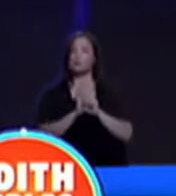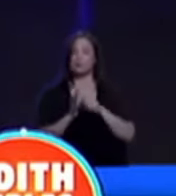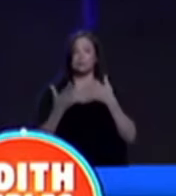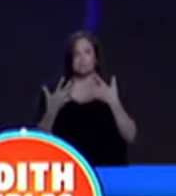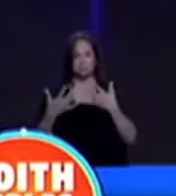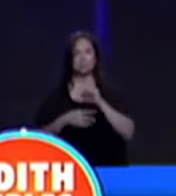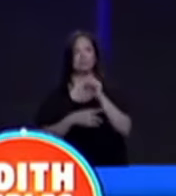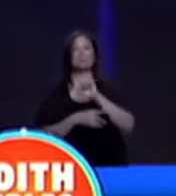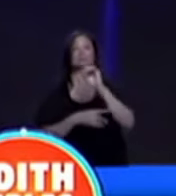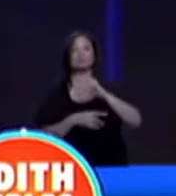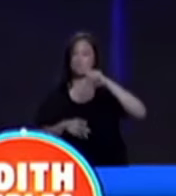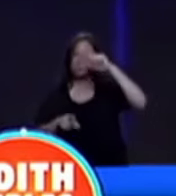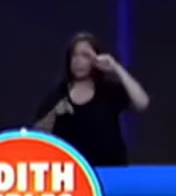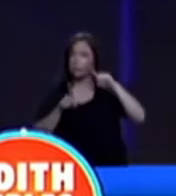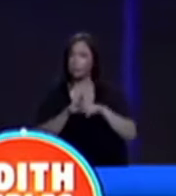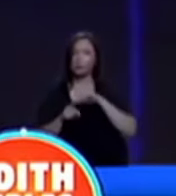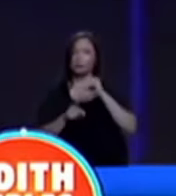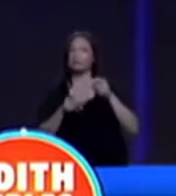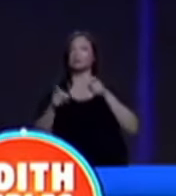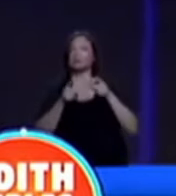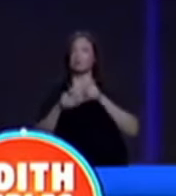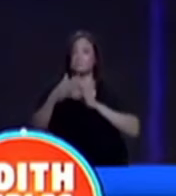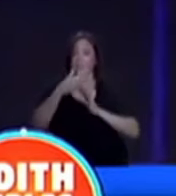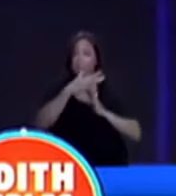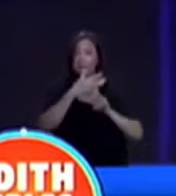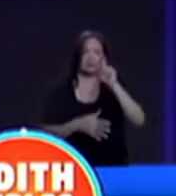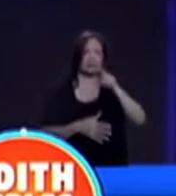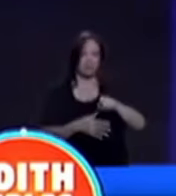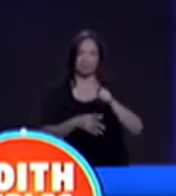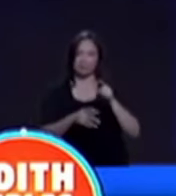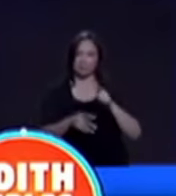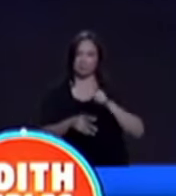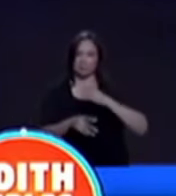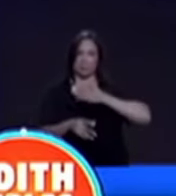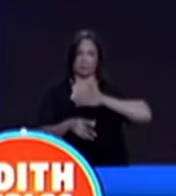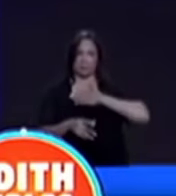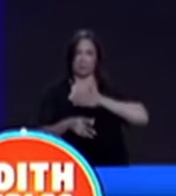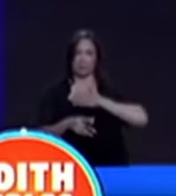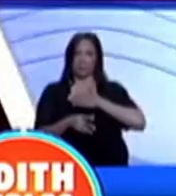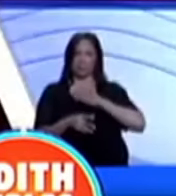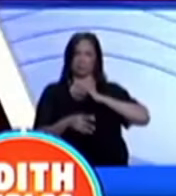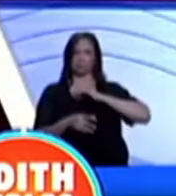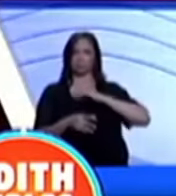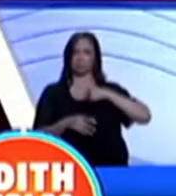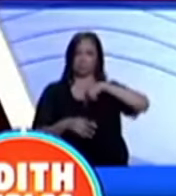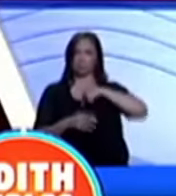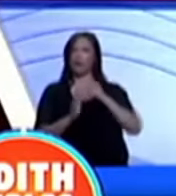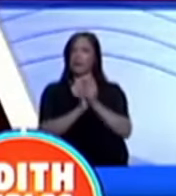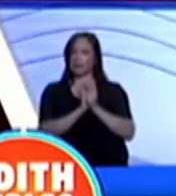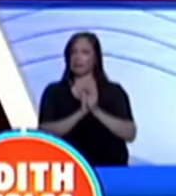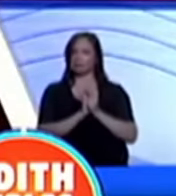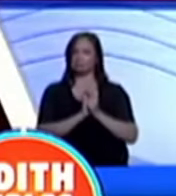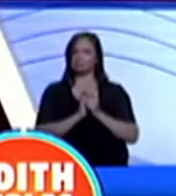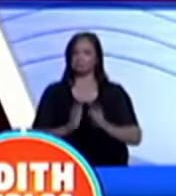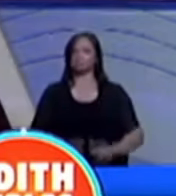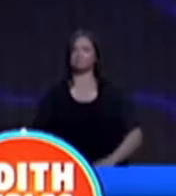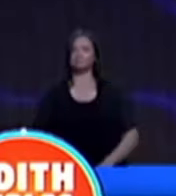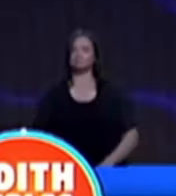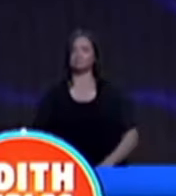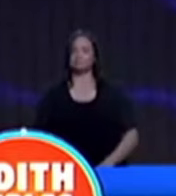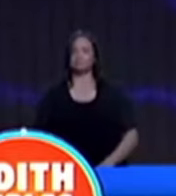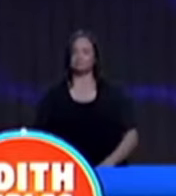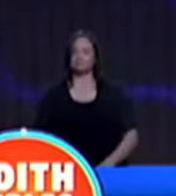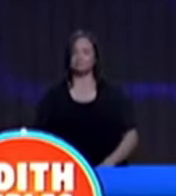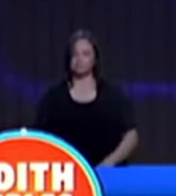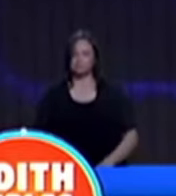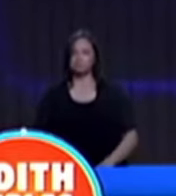Estado estamos 100% de acuerdo que este control migratorio tiene que pertenecer a nuestro país. Martínez. Bien,